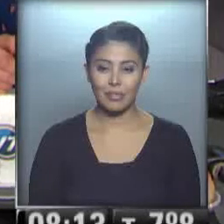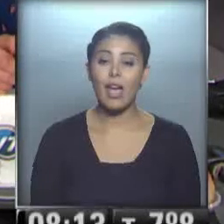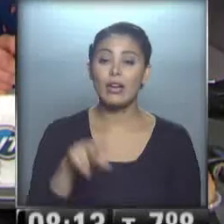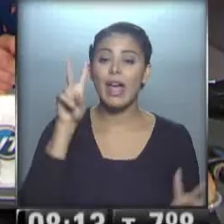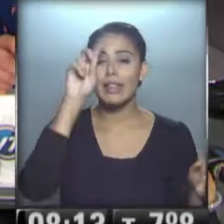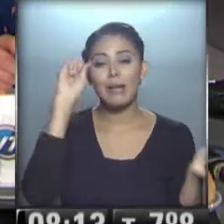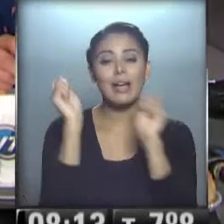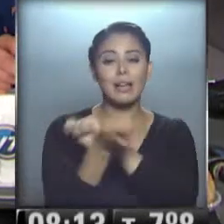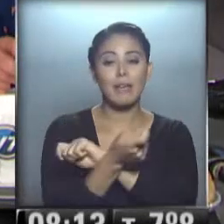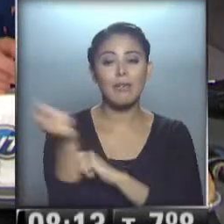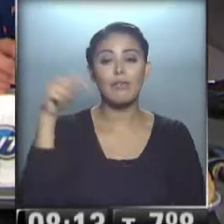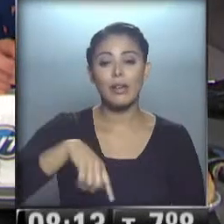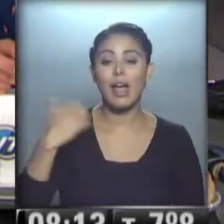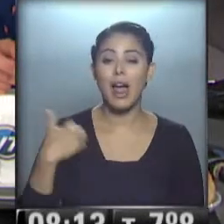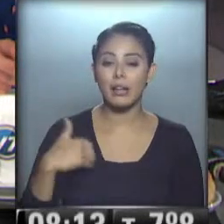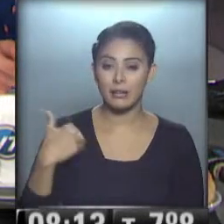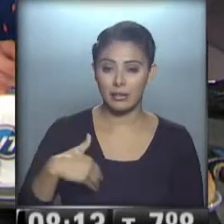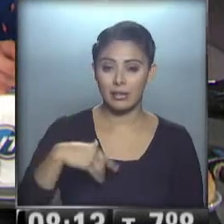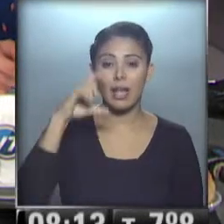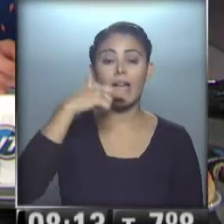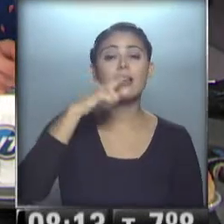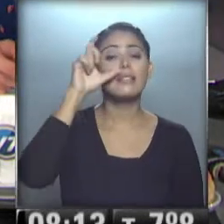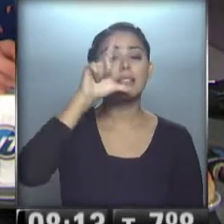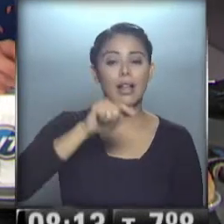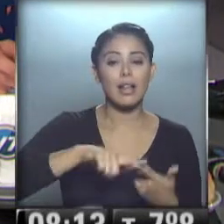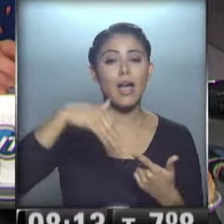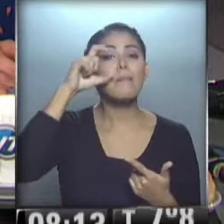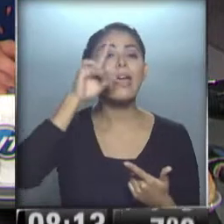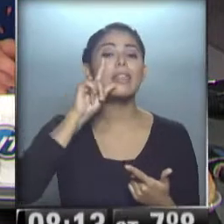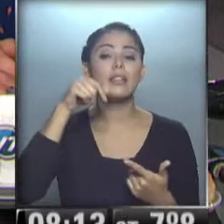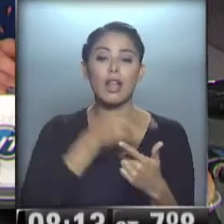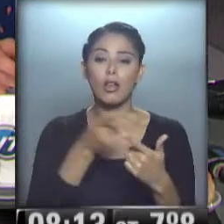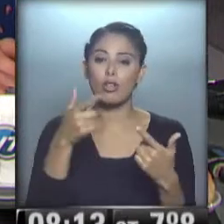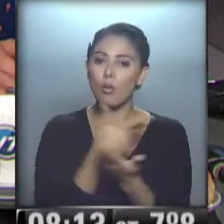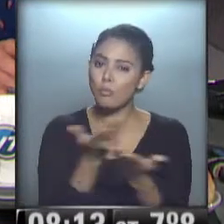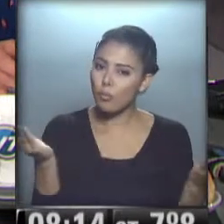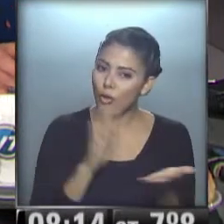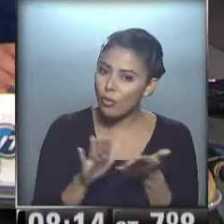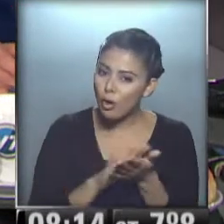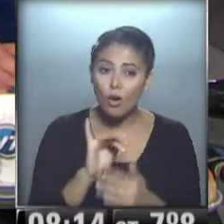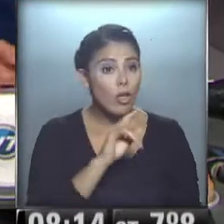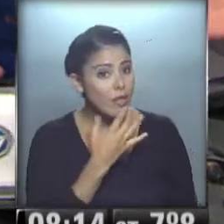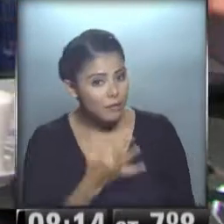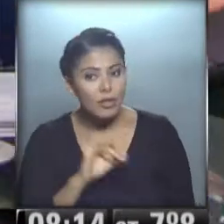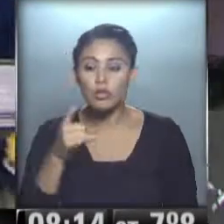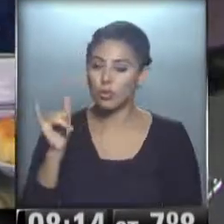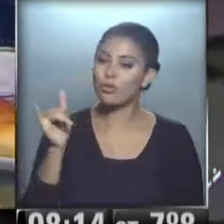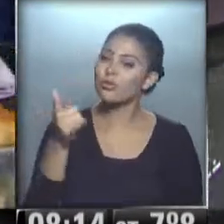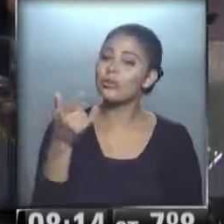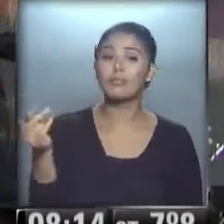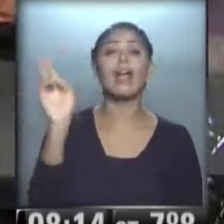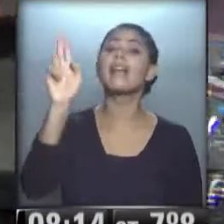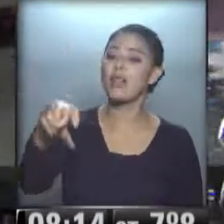Cambiamos de tema y volvemos a nuestro país porque Rubén Estela y Claribel Medina vuelven al escenario. No, me digas. Sí, Alejo. A ver, Alejo. Tiene